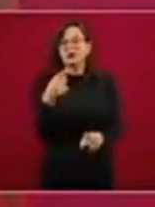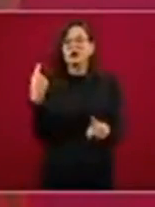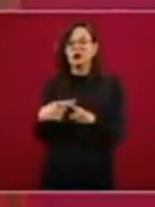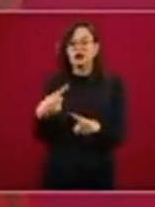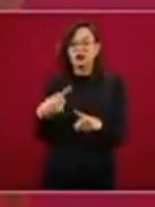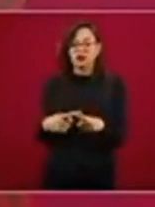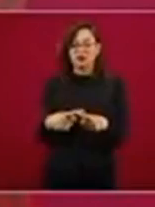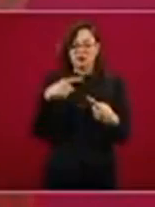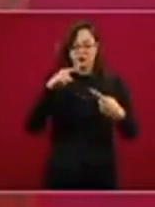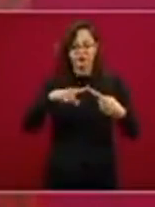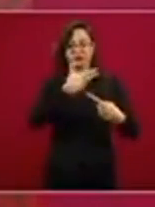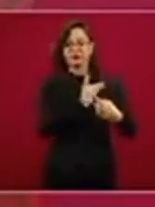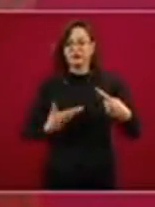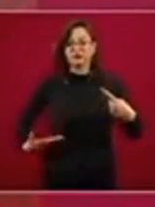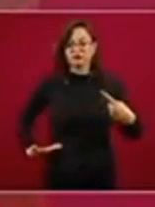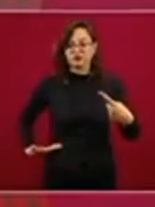El presidente de la República.